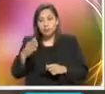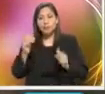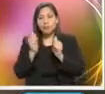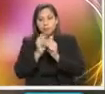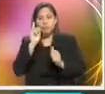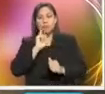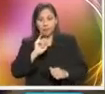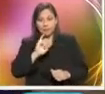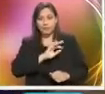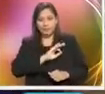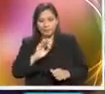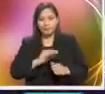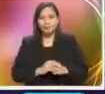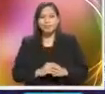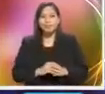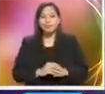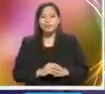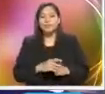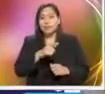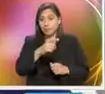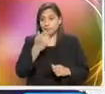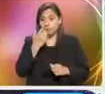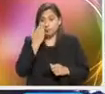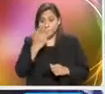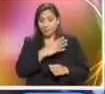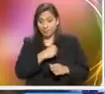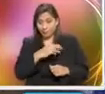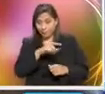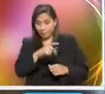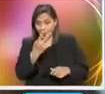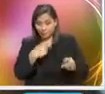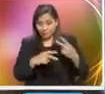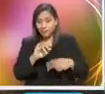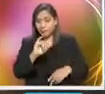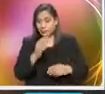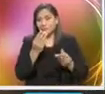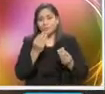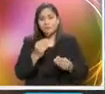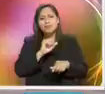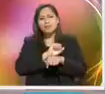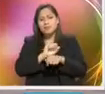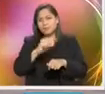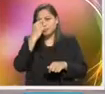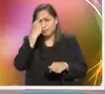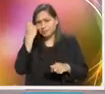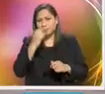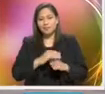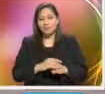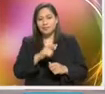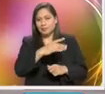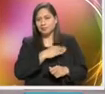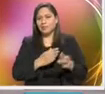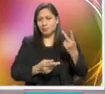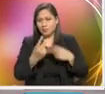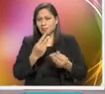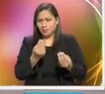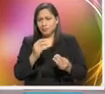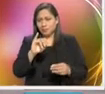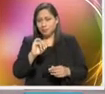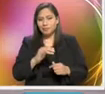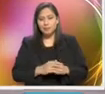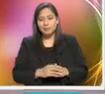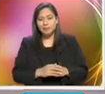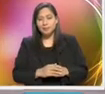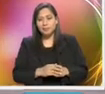también para aquellos que les gusta o les gustaría iniciar con la reproducción de peces, también es muy sencillo relativamente reproducirlos, ¿no?